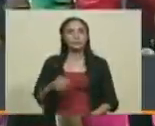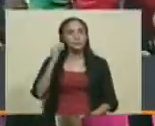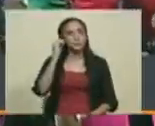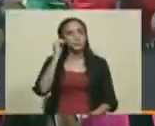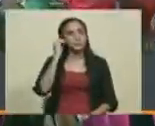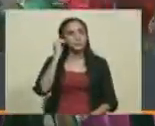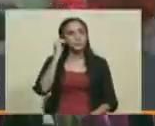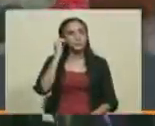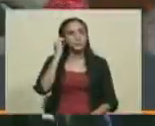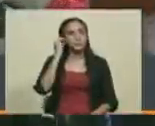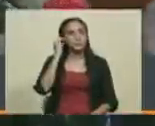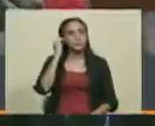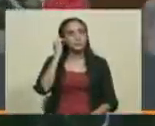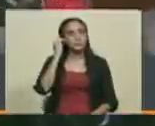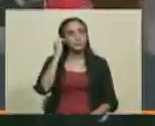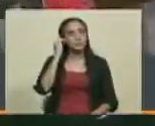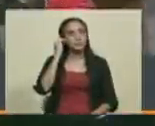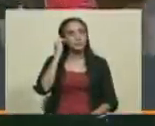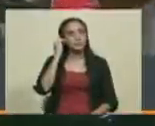Compañero Manuel Quevedo.